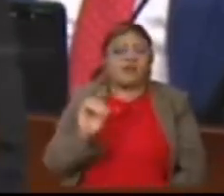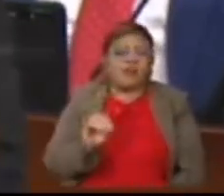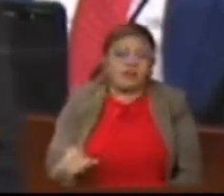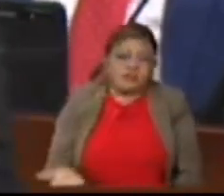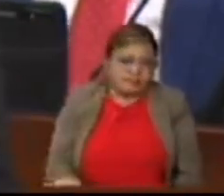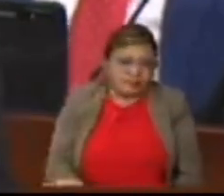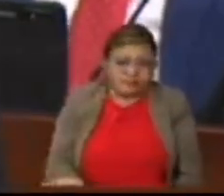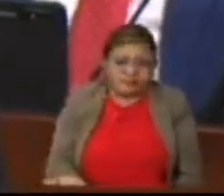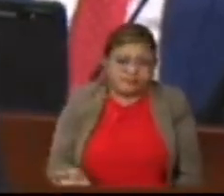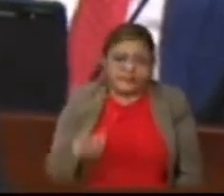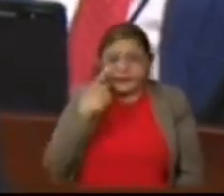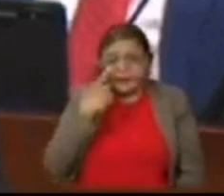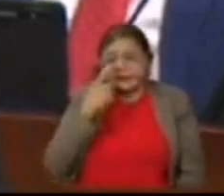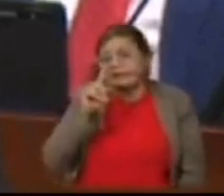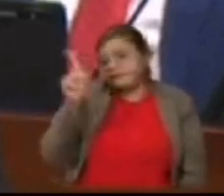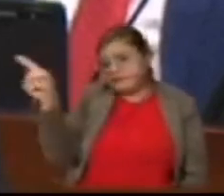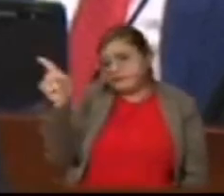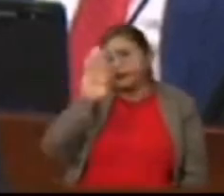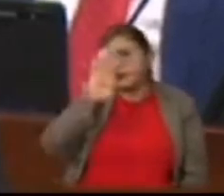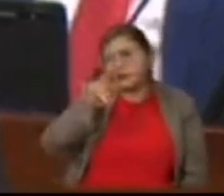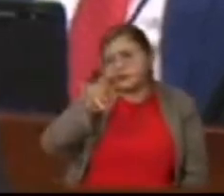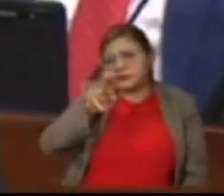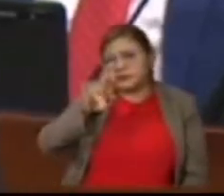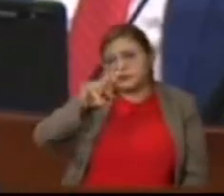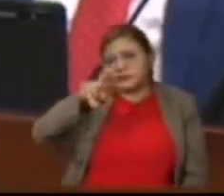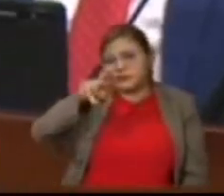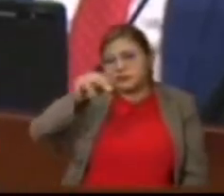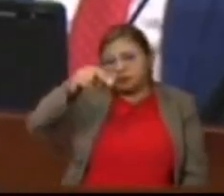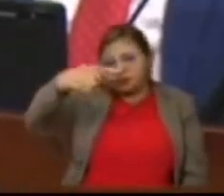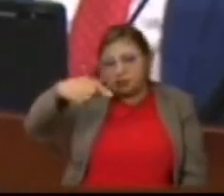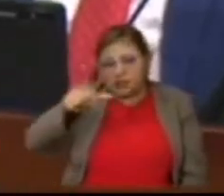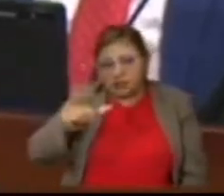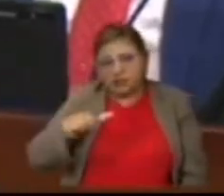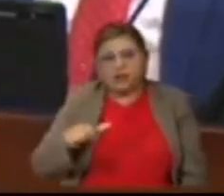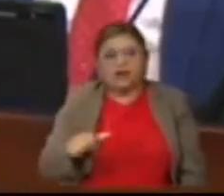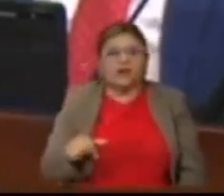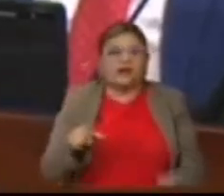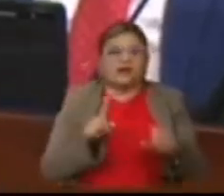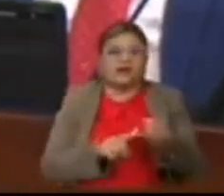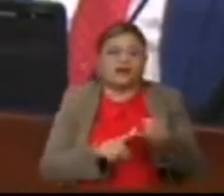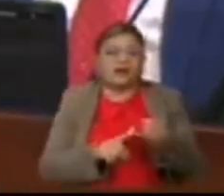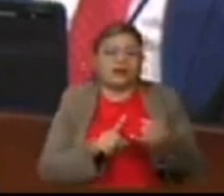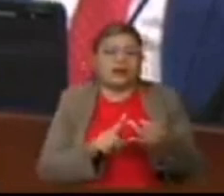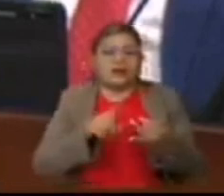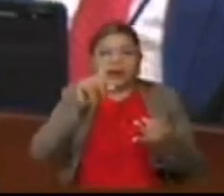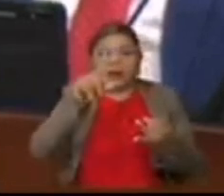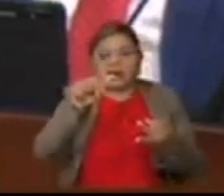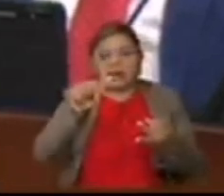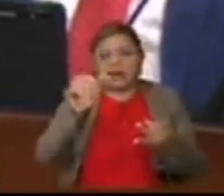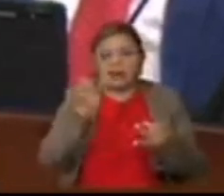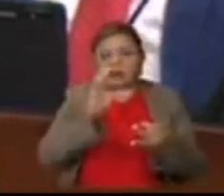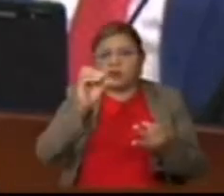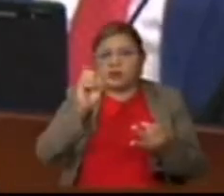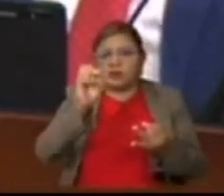diferentes barriadas como Burunga, la 13 de septiembre, la Constancia en Bacamonte, siempre la voy a